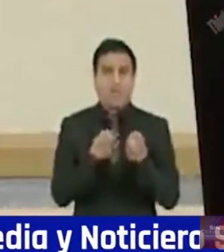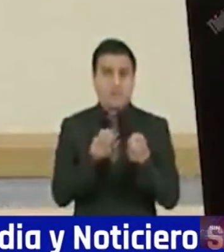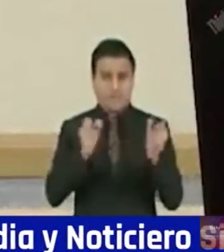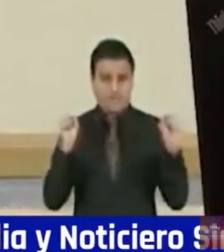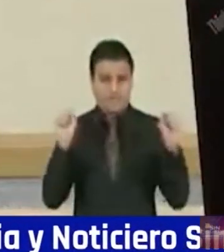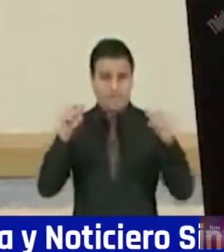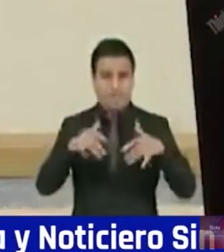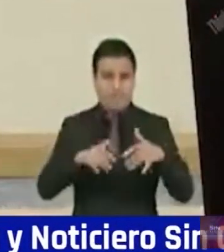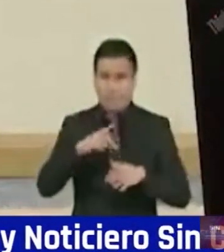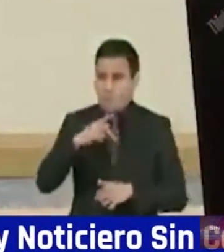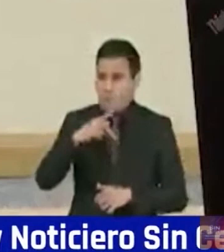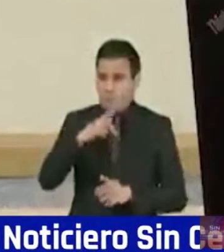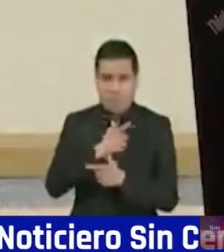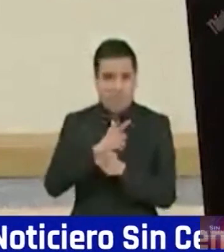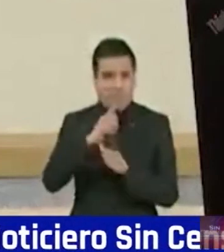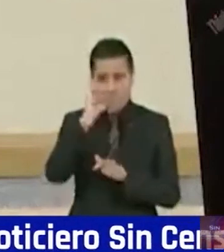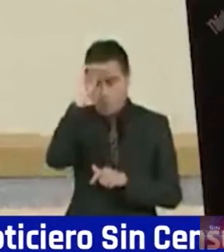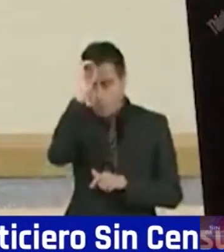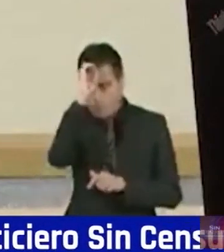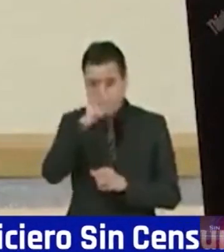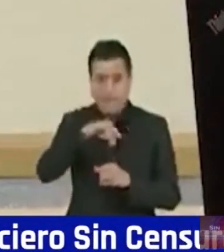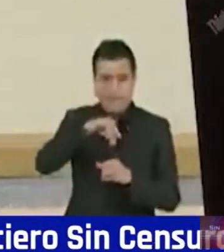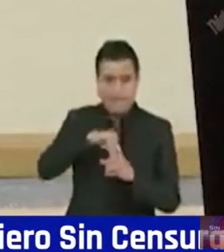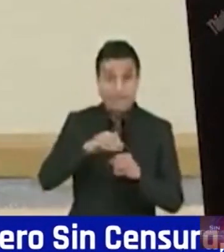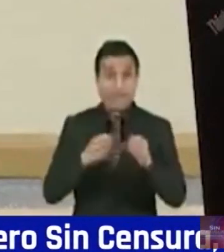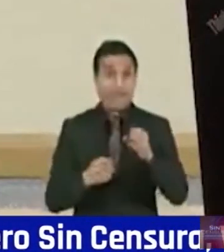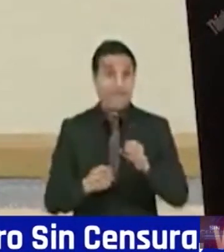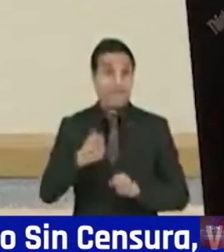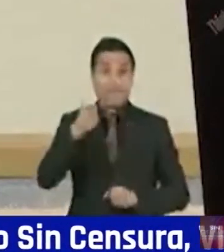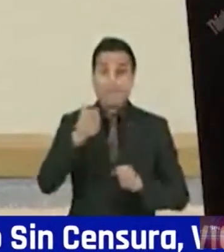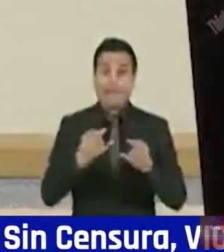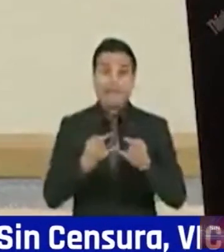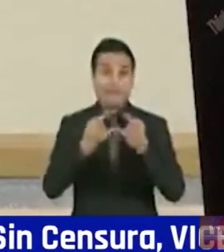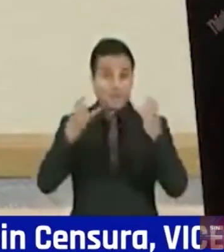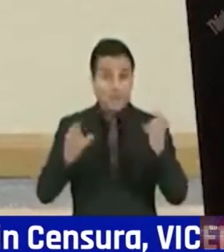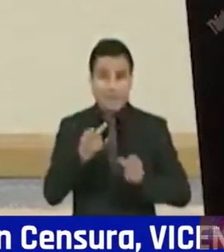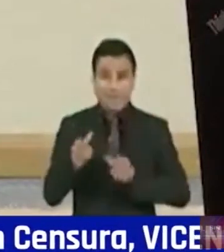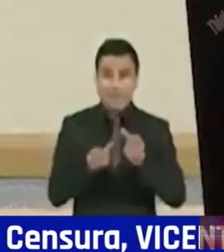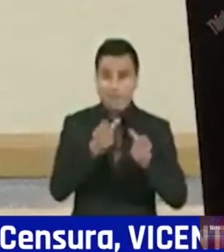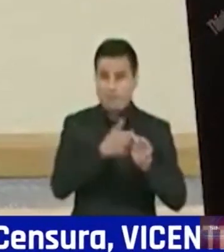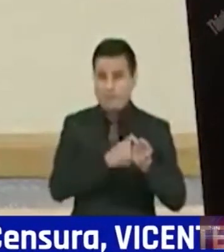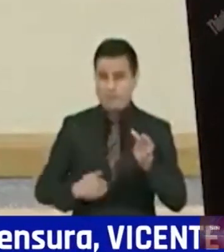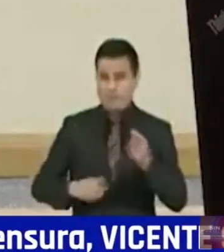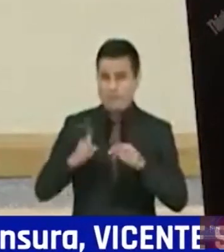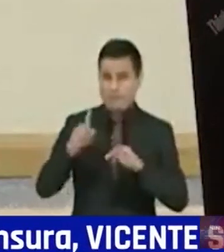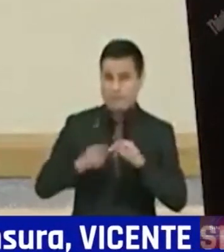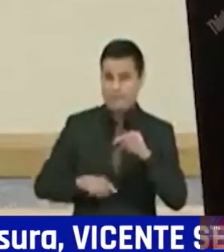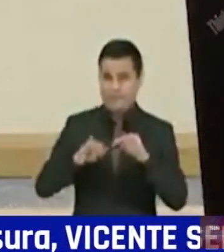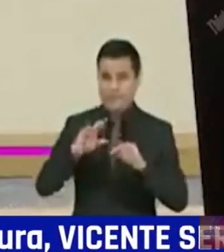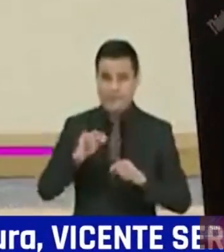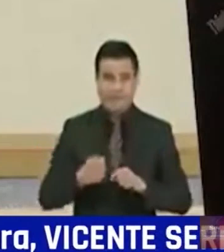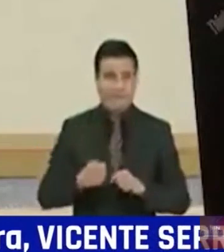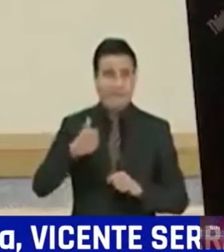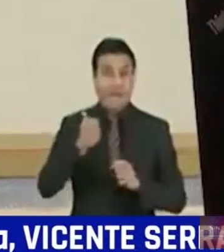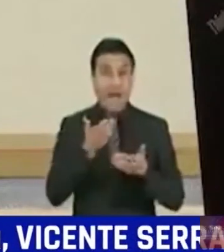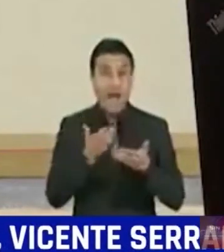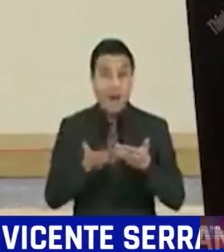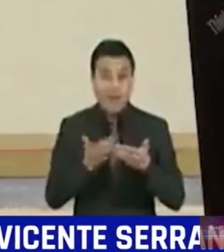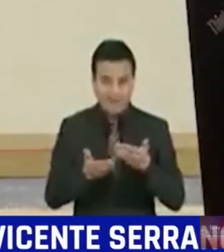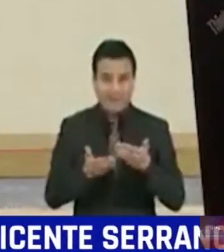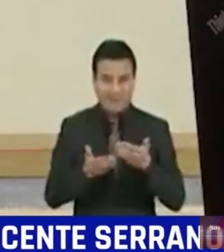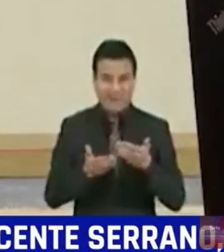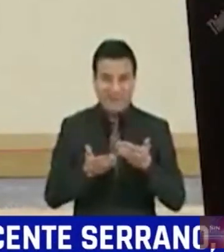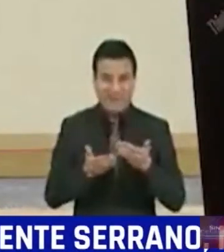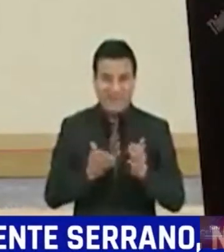emitir libre e informadamente su opinión en la primera experiencia revocatoria en nuestra historia democrática, y hoy, 24 horas después